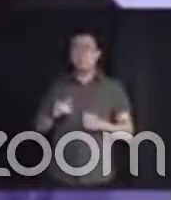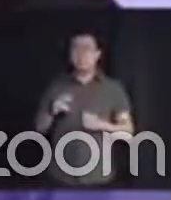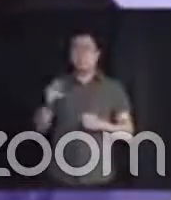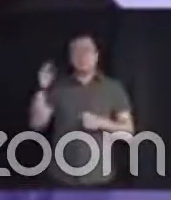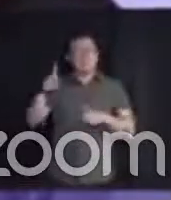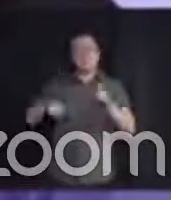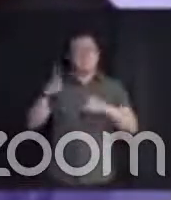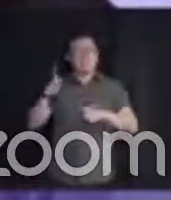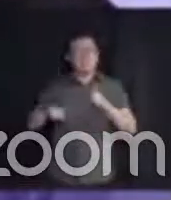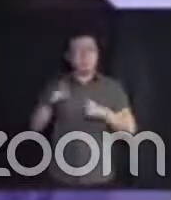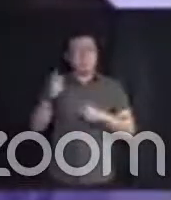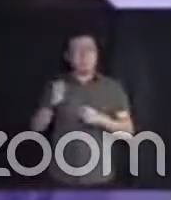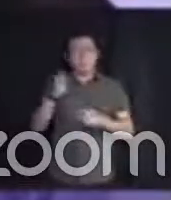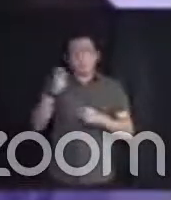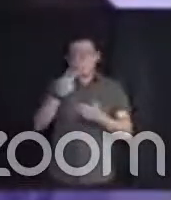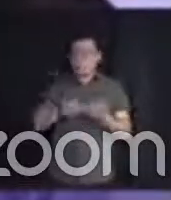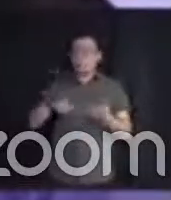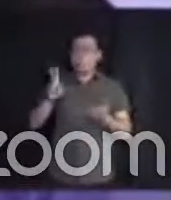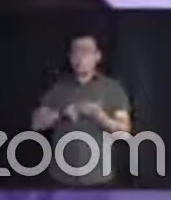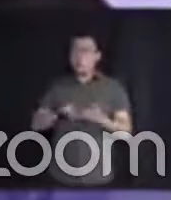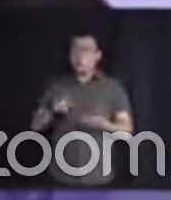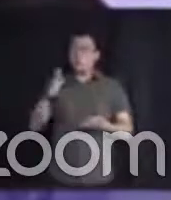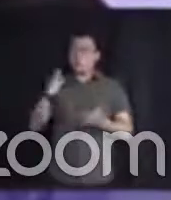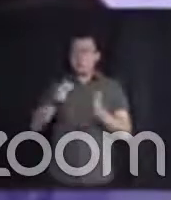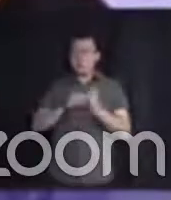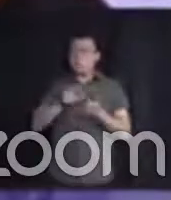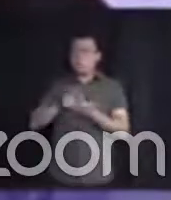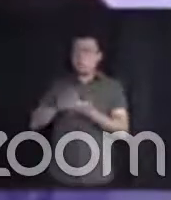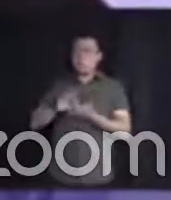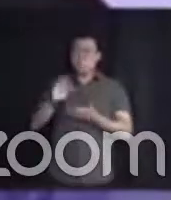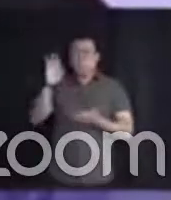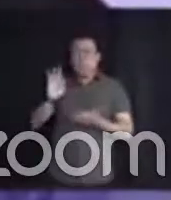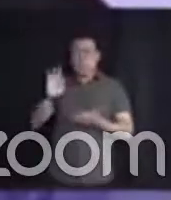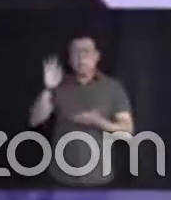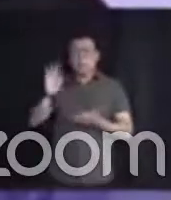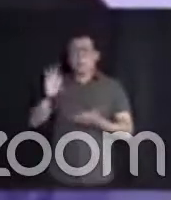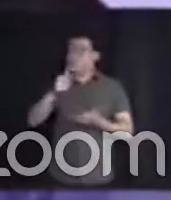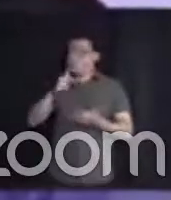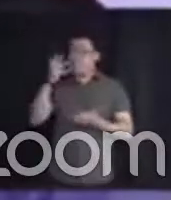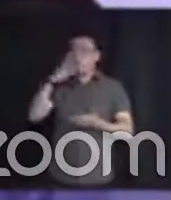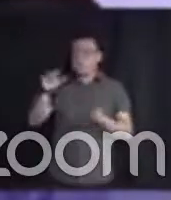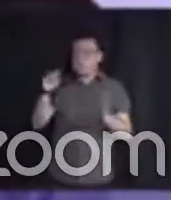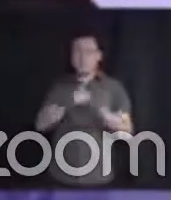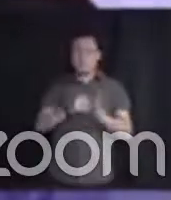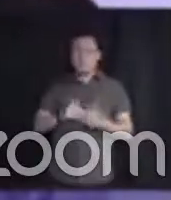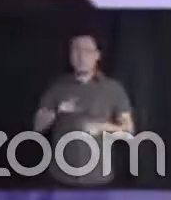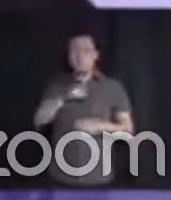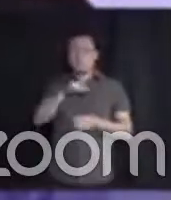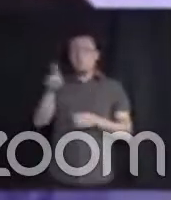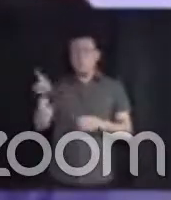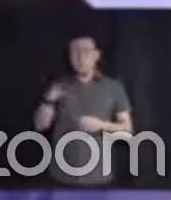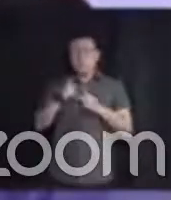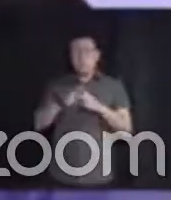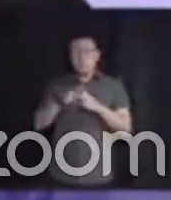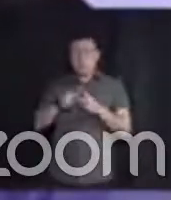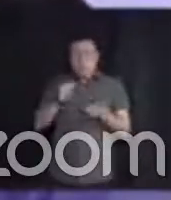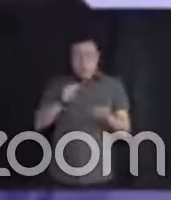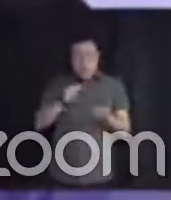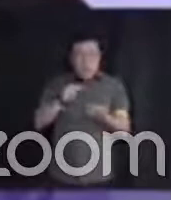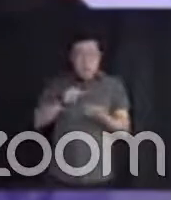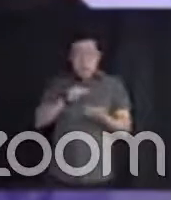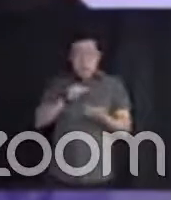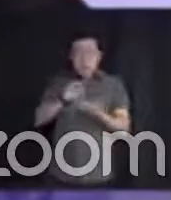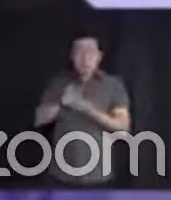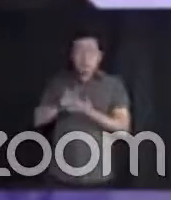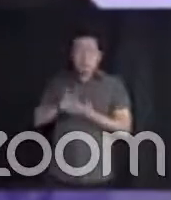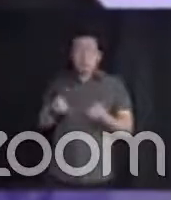5,000, 6,000, depende de la calificación, el doble, 10,000 puntos. Si ustedes están contando los puntos, no están